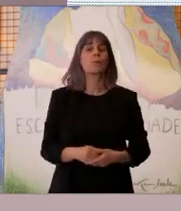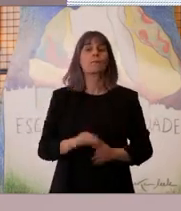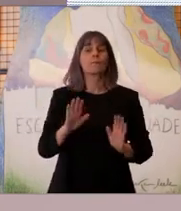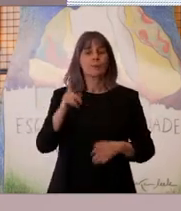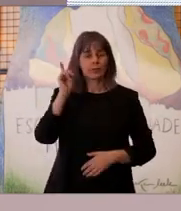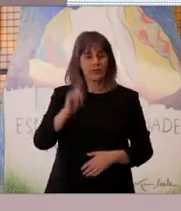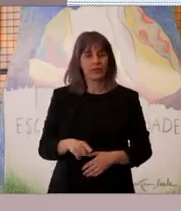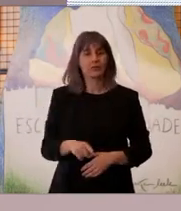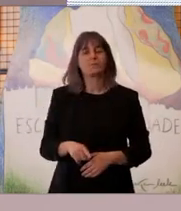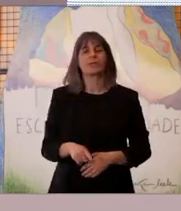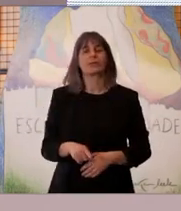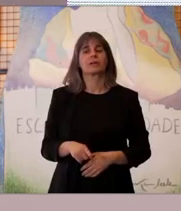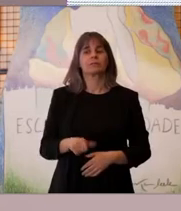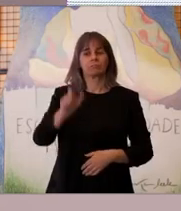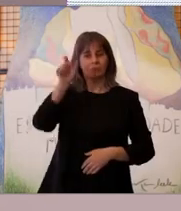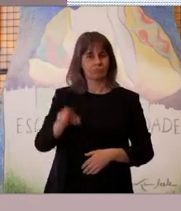mujer